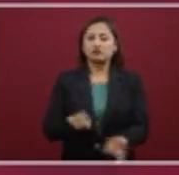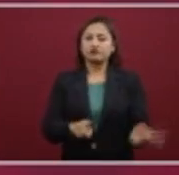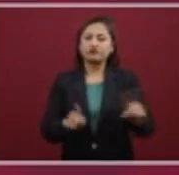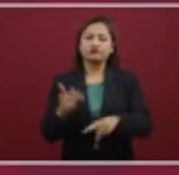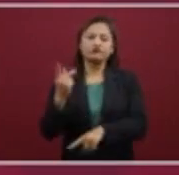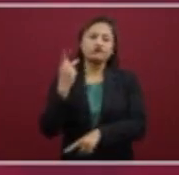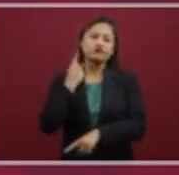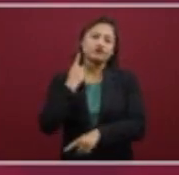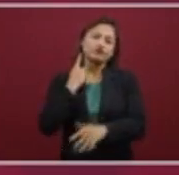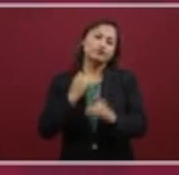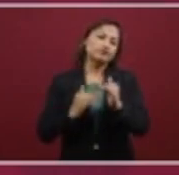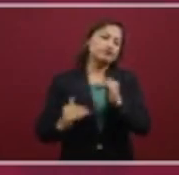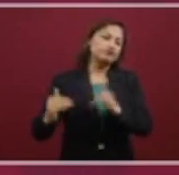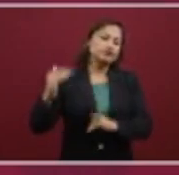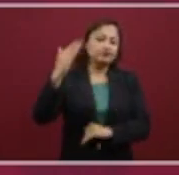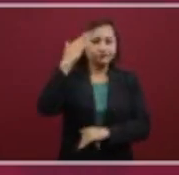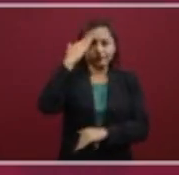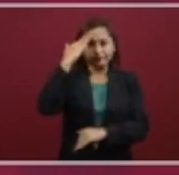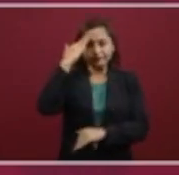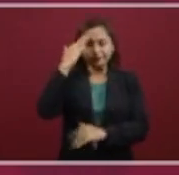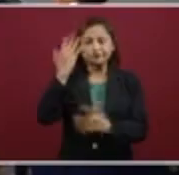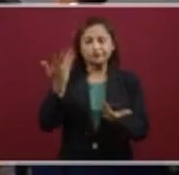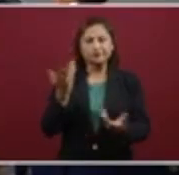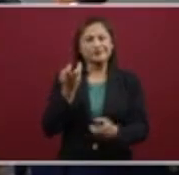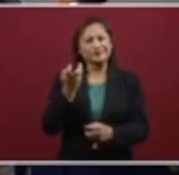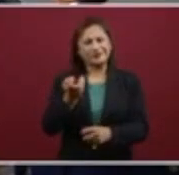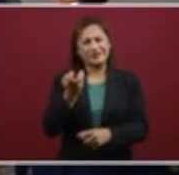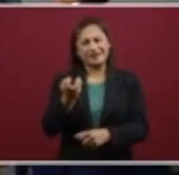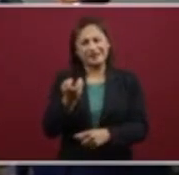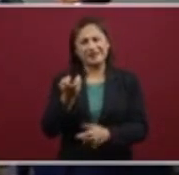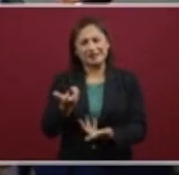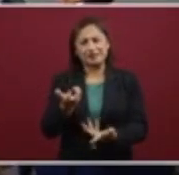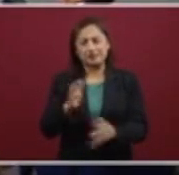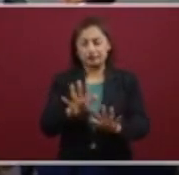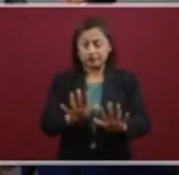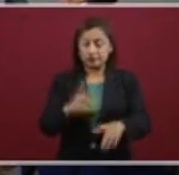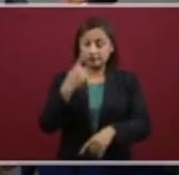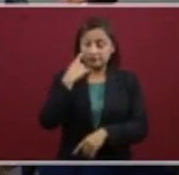Ese es el secreto. Si aquí ustedes